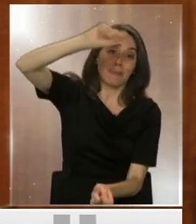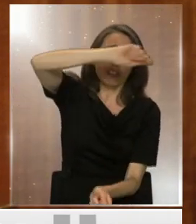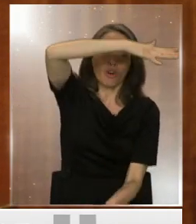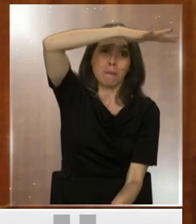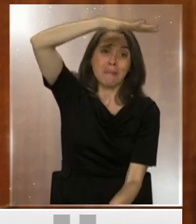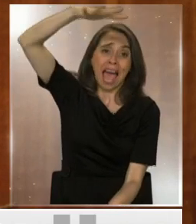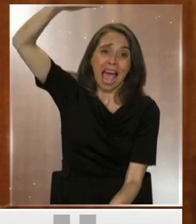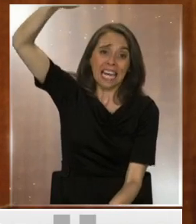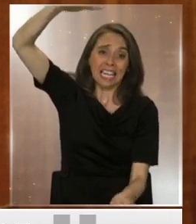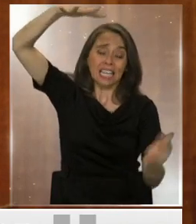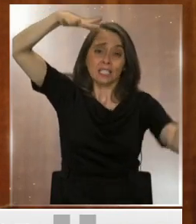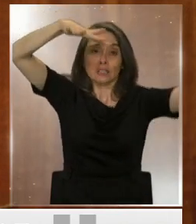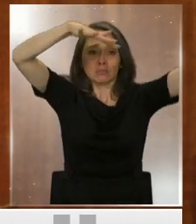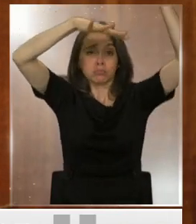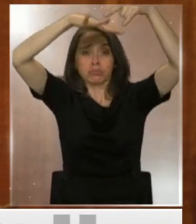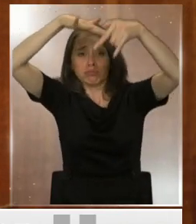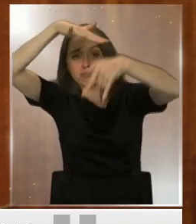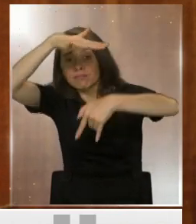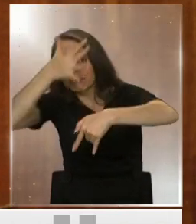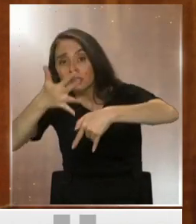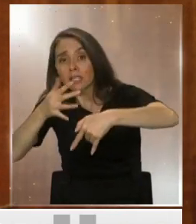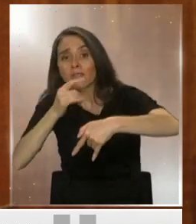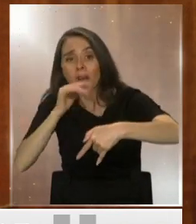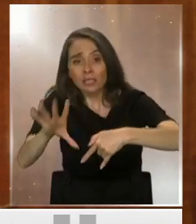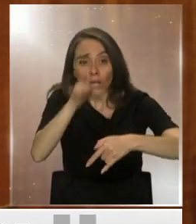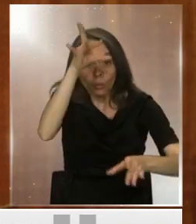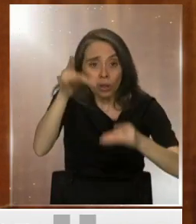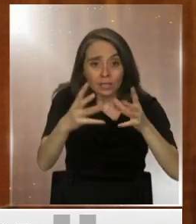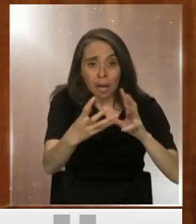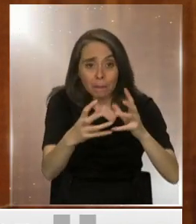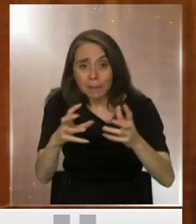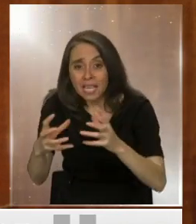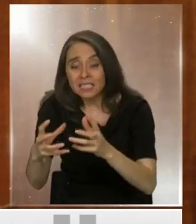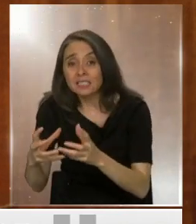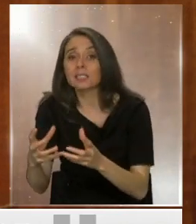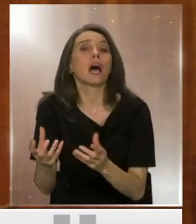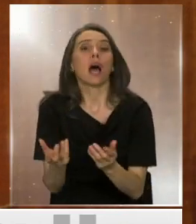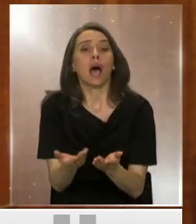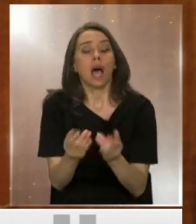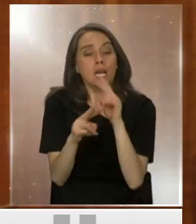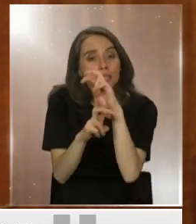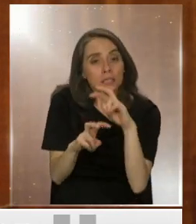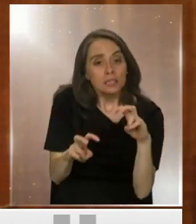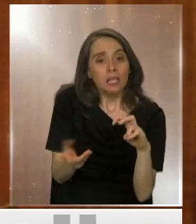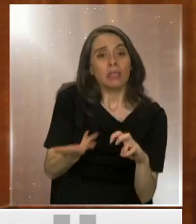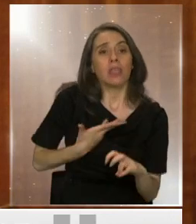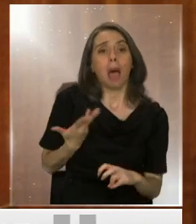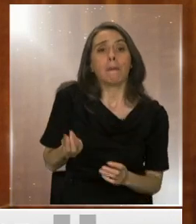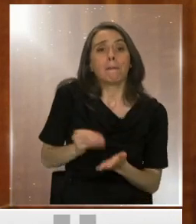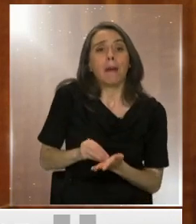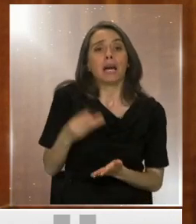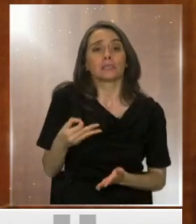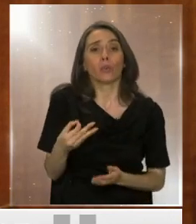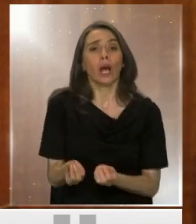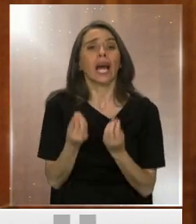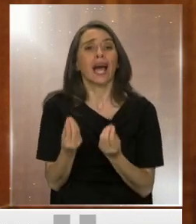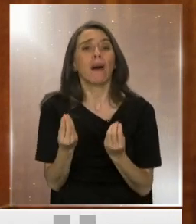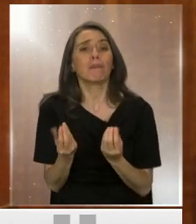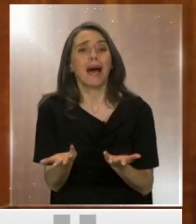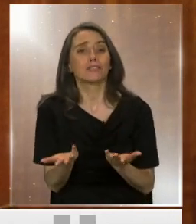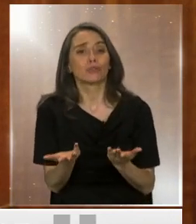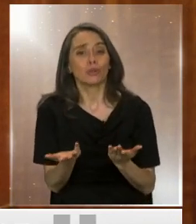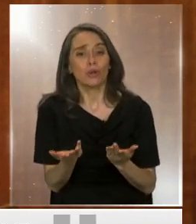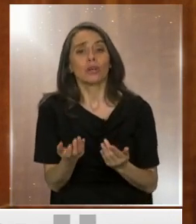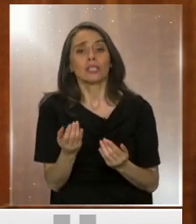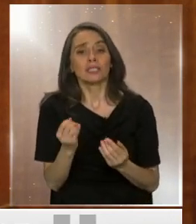en la medida que nosotros podamos encontrar más restos esto nos va a permitir obviamente tener una mayor seguridad de lo que pasó y efectivamente en la